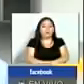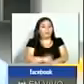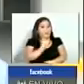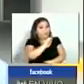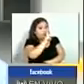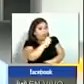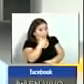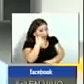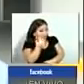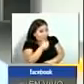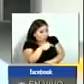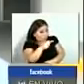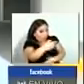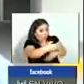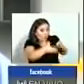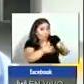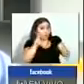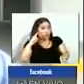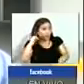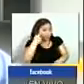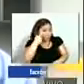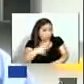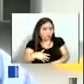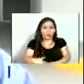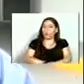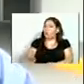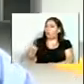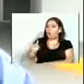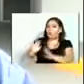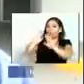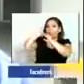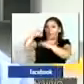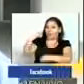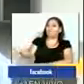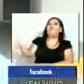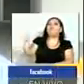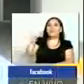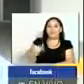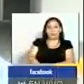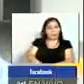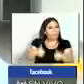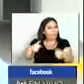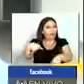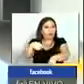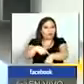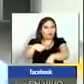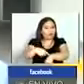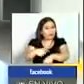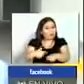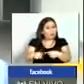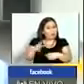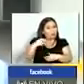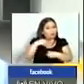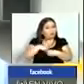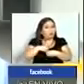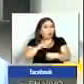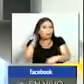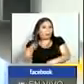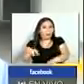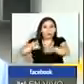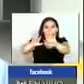manejo de UCI o consultaron a tiempo? Pues afortunadamente consultaron a tiempo, el promedio de días de estancia fue de 8 días